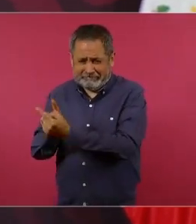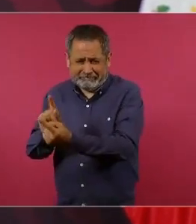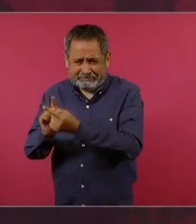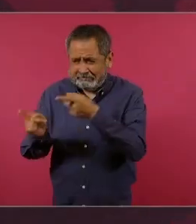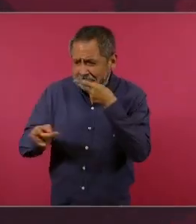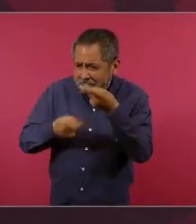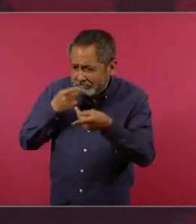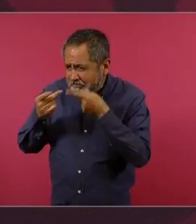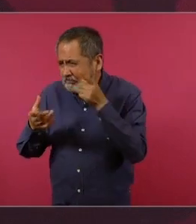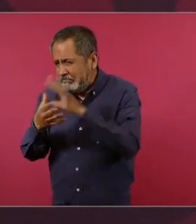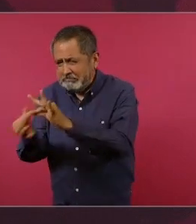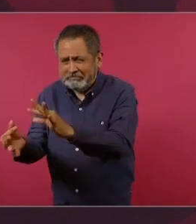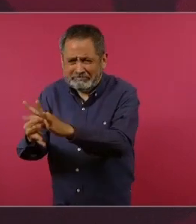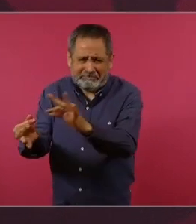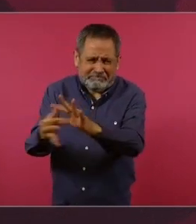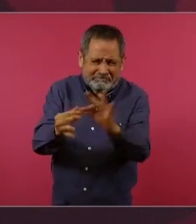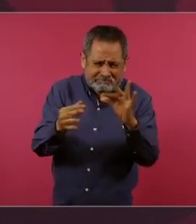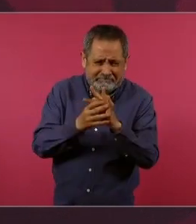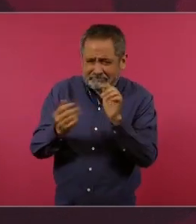predicando,